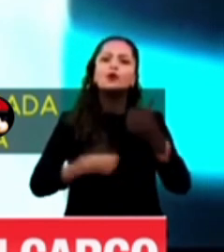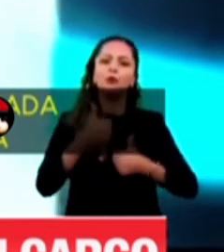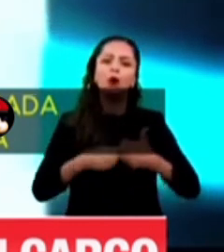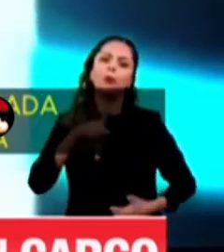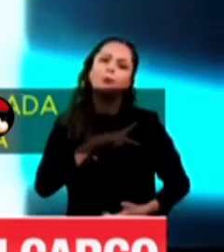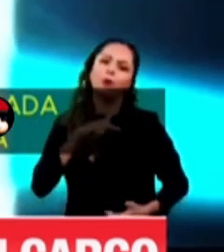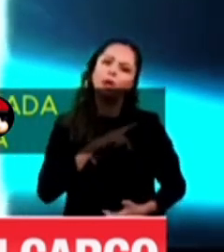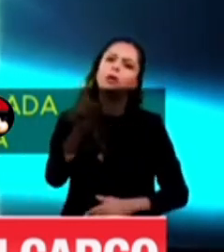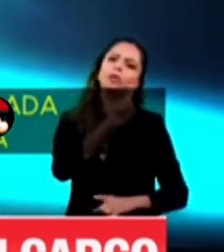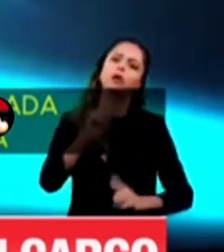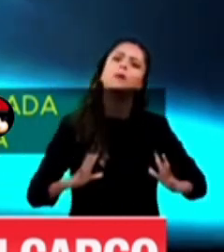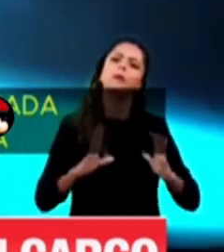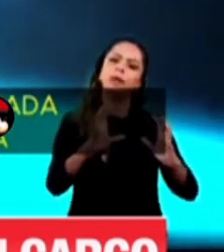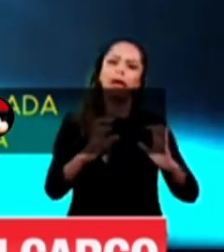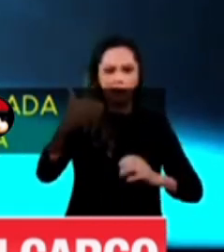responsabilidad